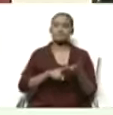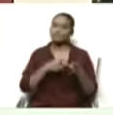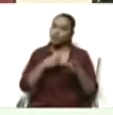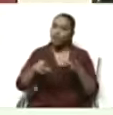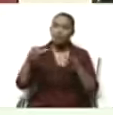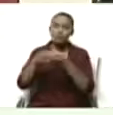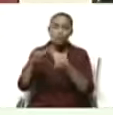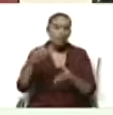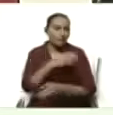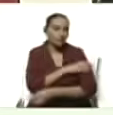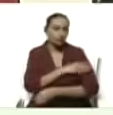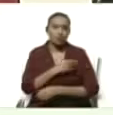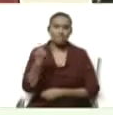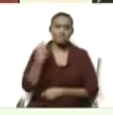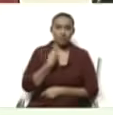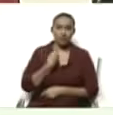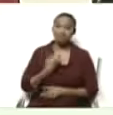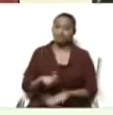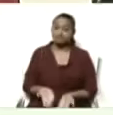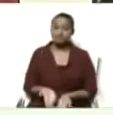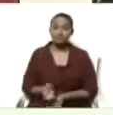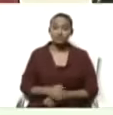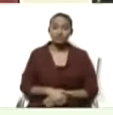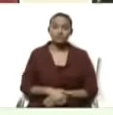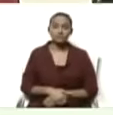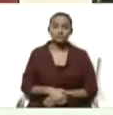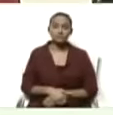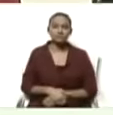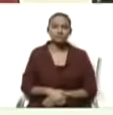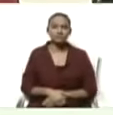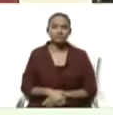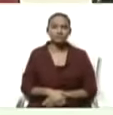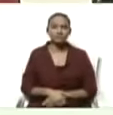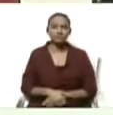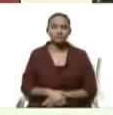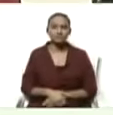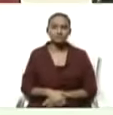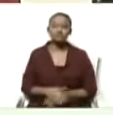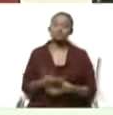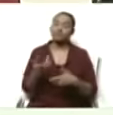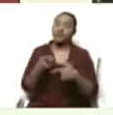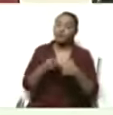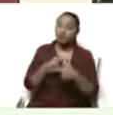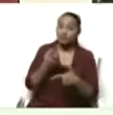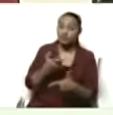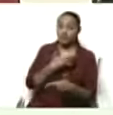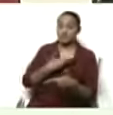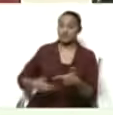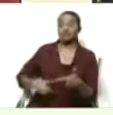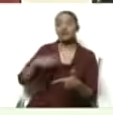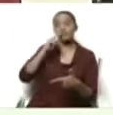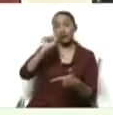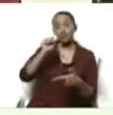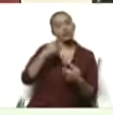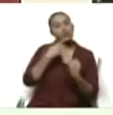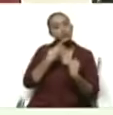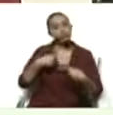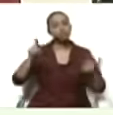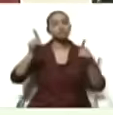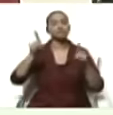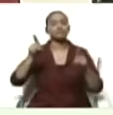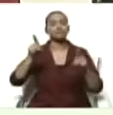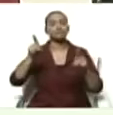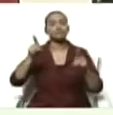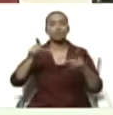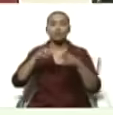la derecha el presidente Hace este anuncio y lo y lo